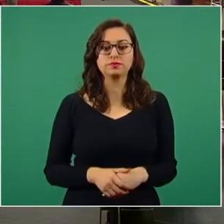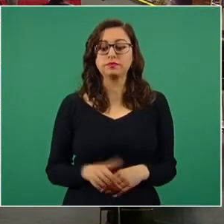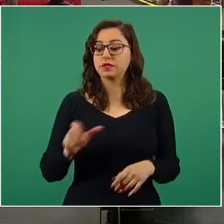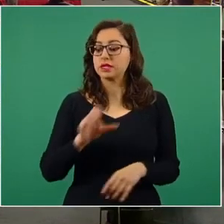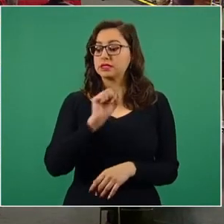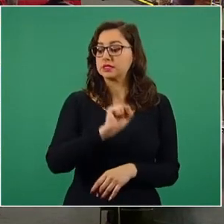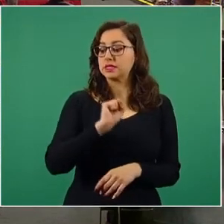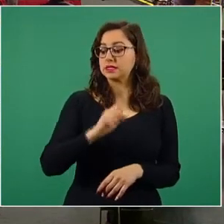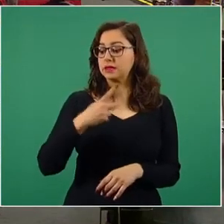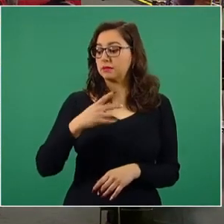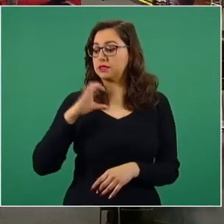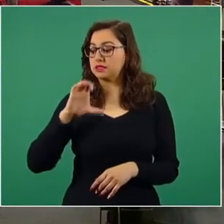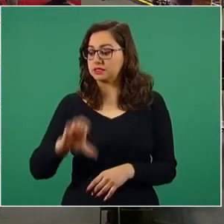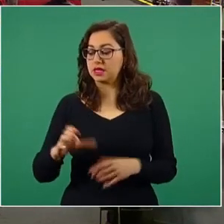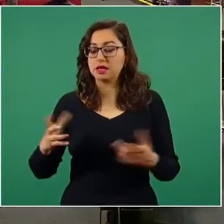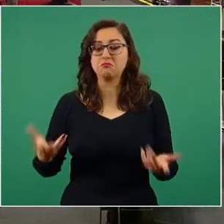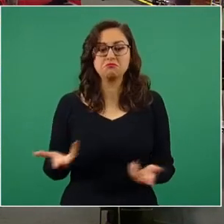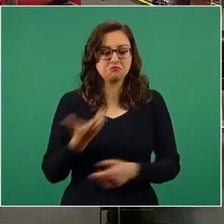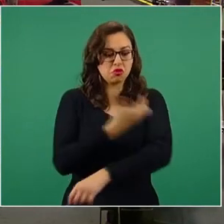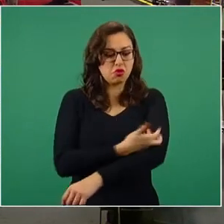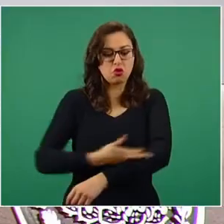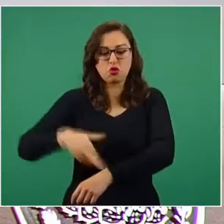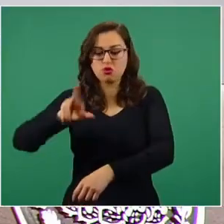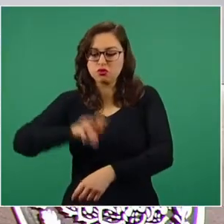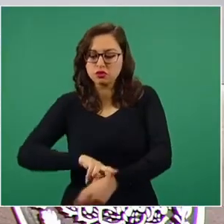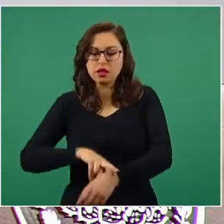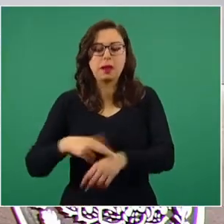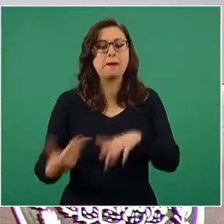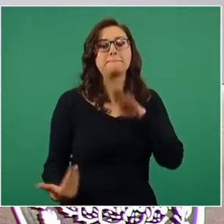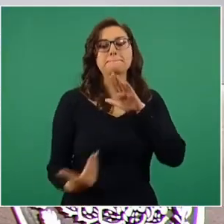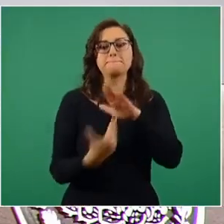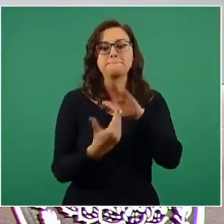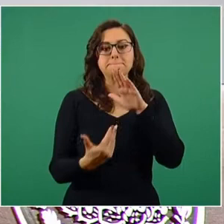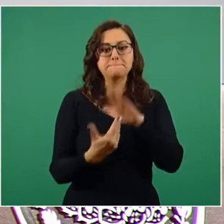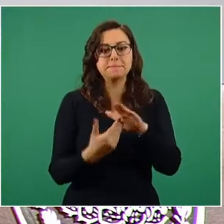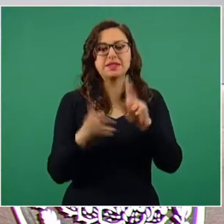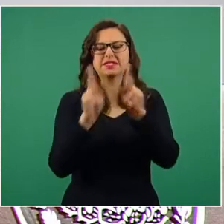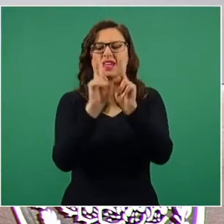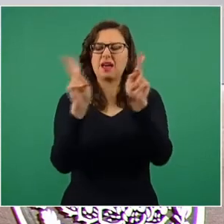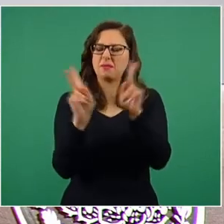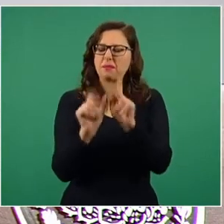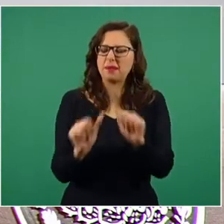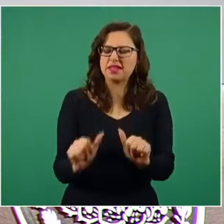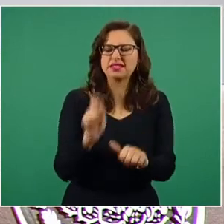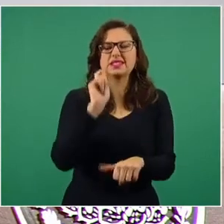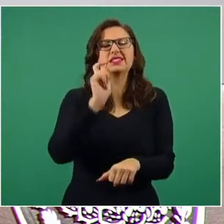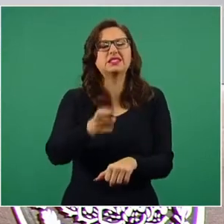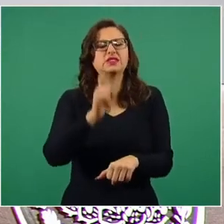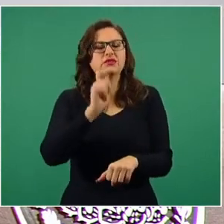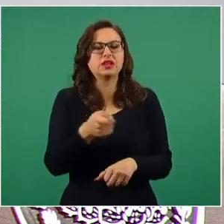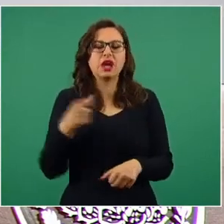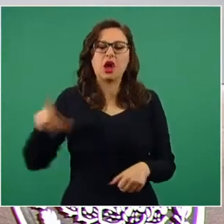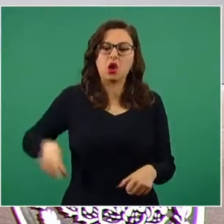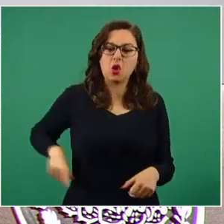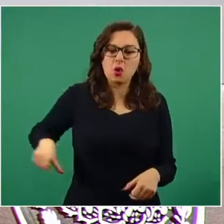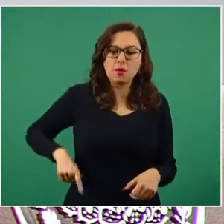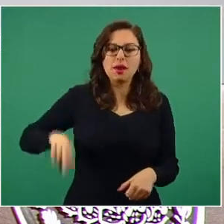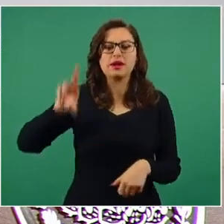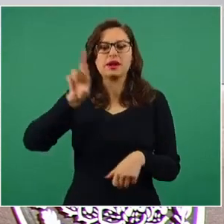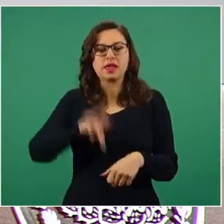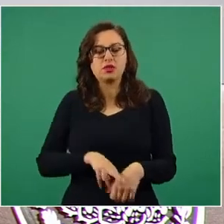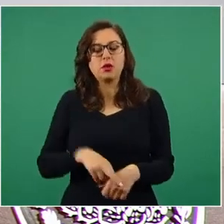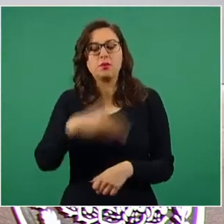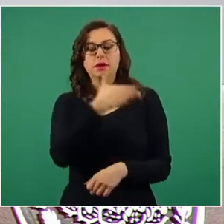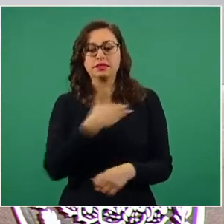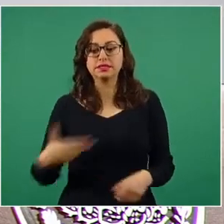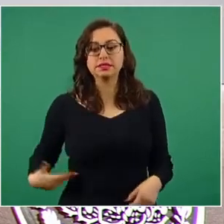Protección Ciudadana a través de las mesas de paz con los gobernadores y los presidentes municipales, en especial